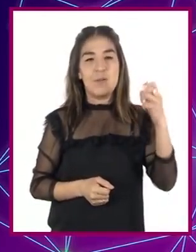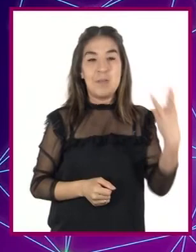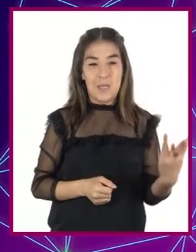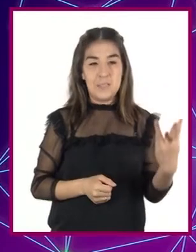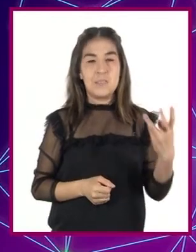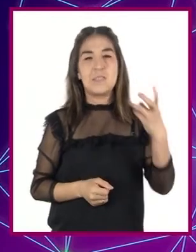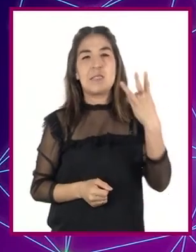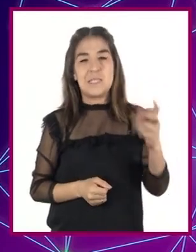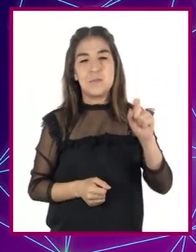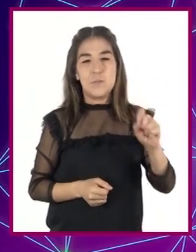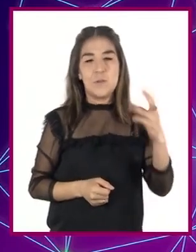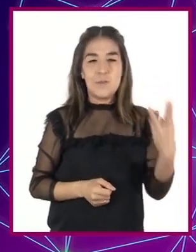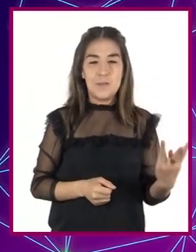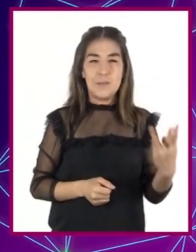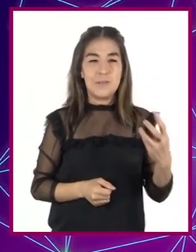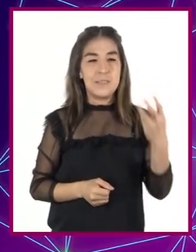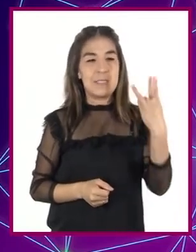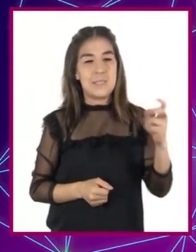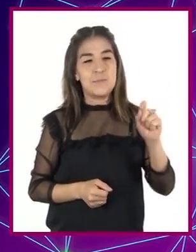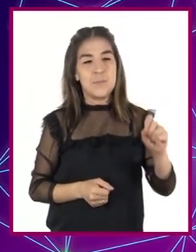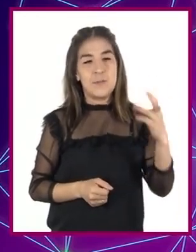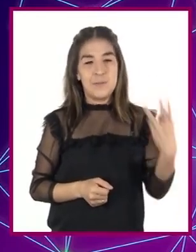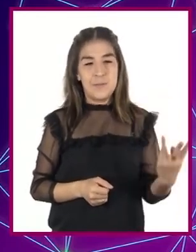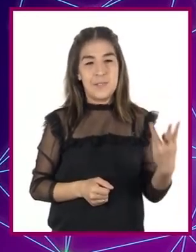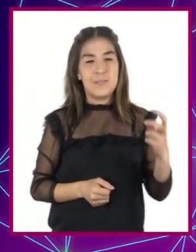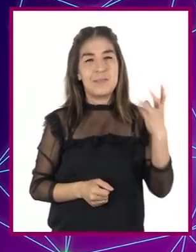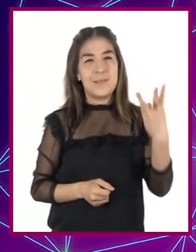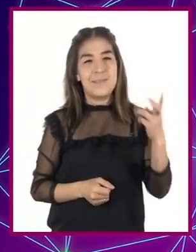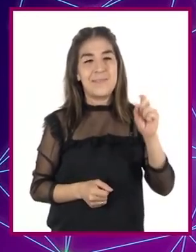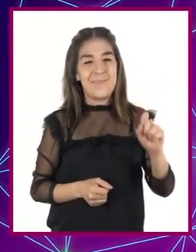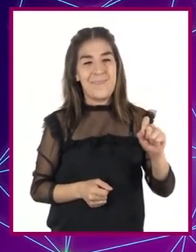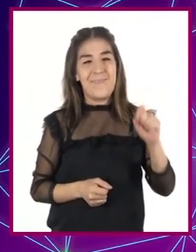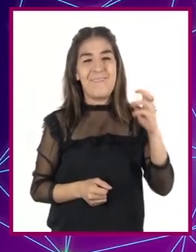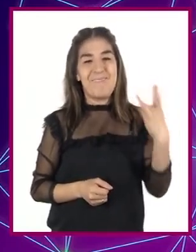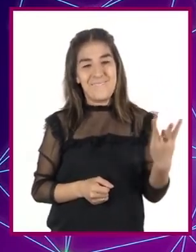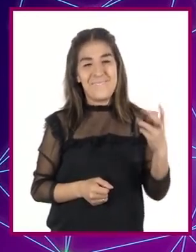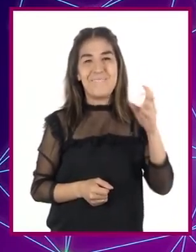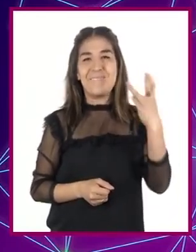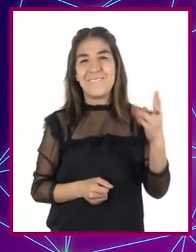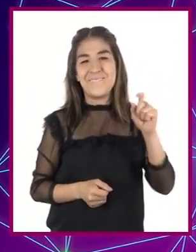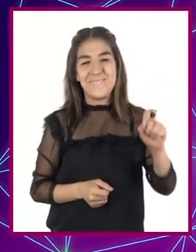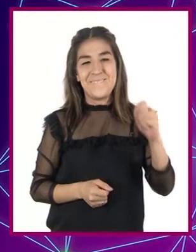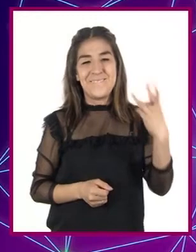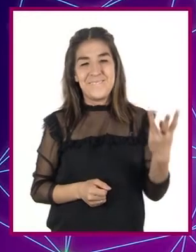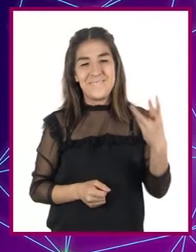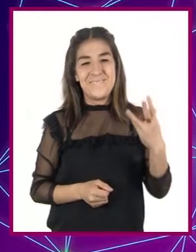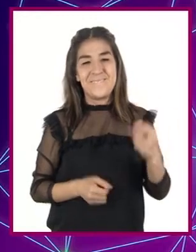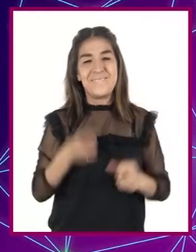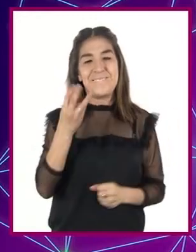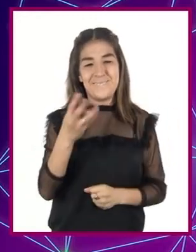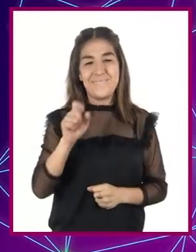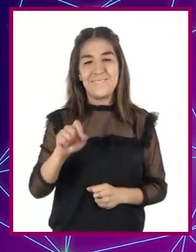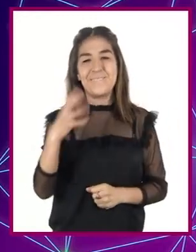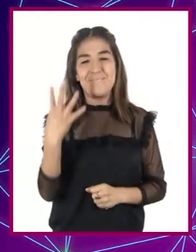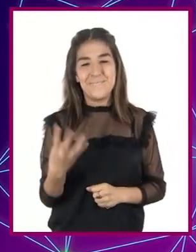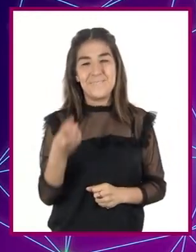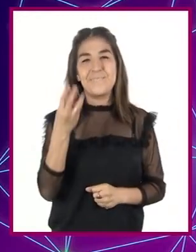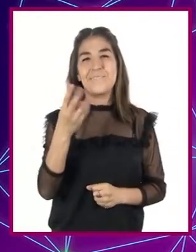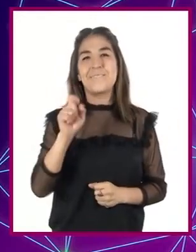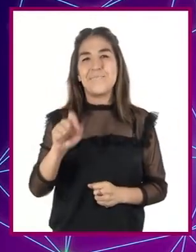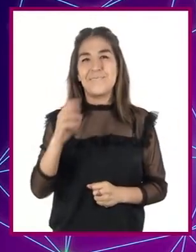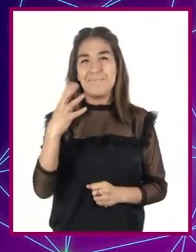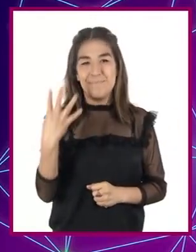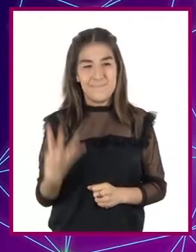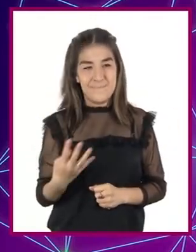3.3, 3.3, 3.3, 3.3, 3.3, 3.4,